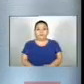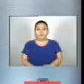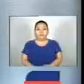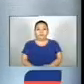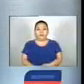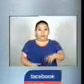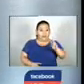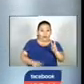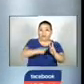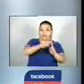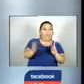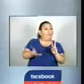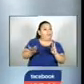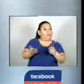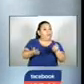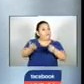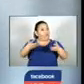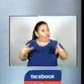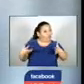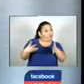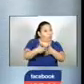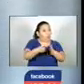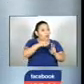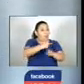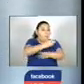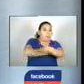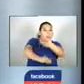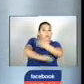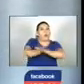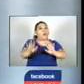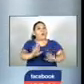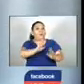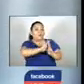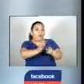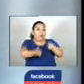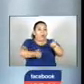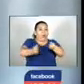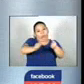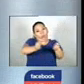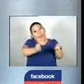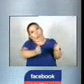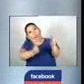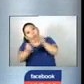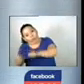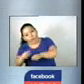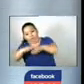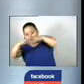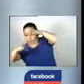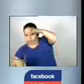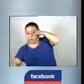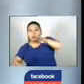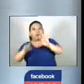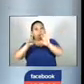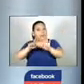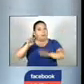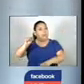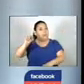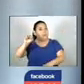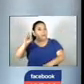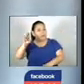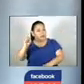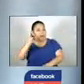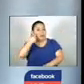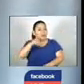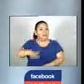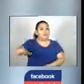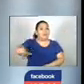Dos personas resultaron lesionadas luego que el vehículo en el que se conducían se precipitó en un barranco de 6 metros de profundidad en el